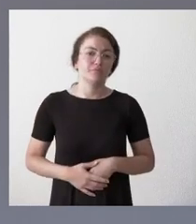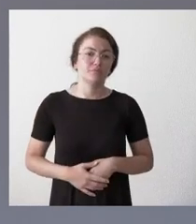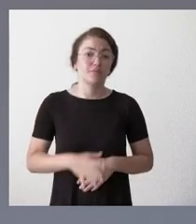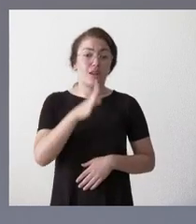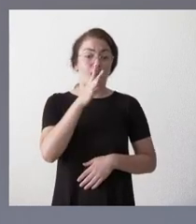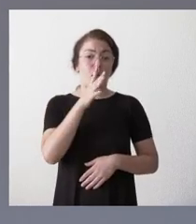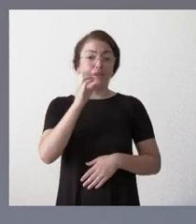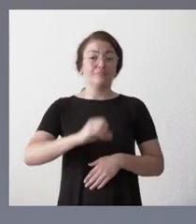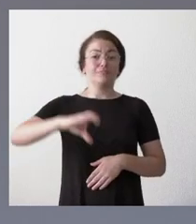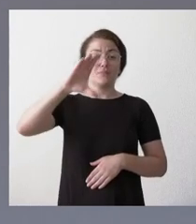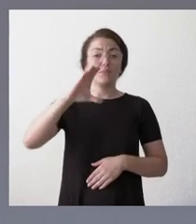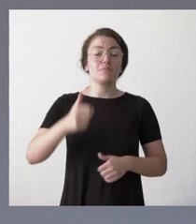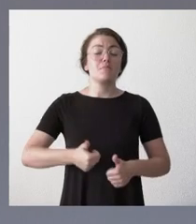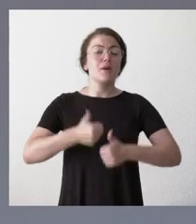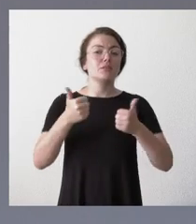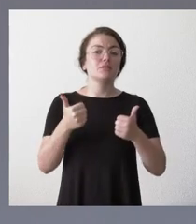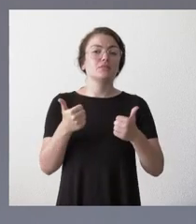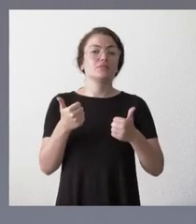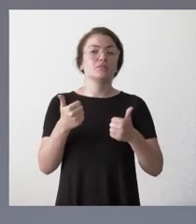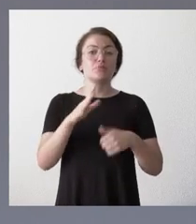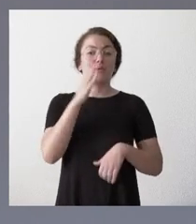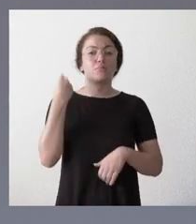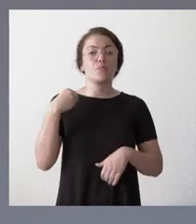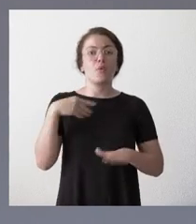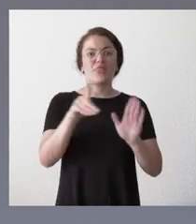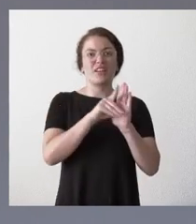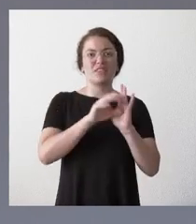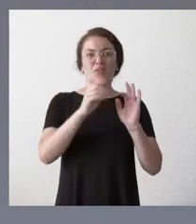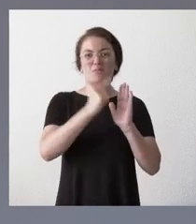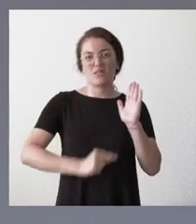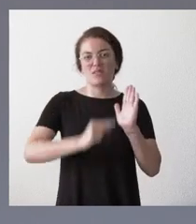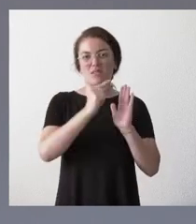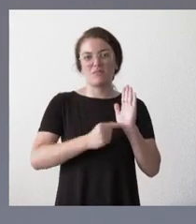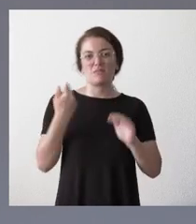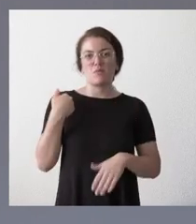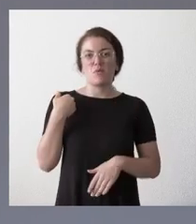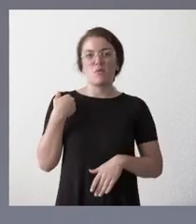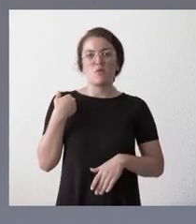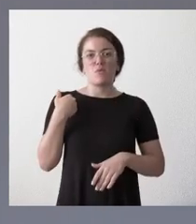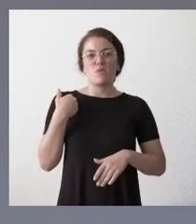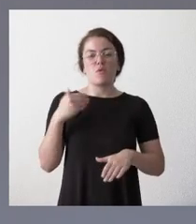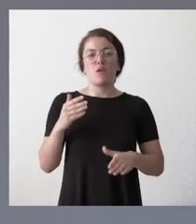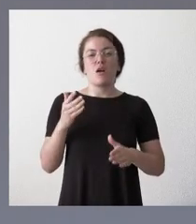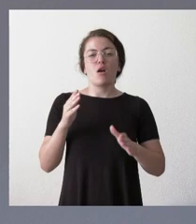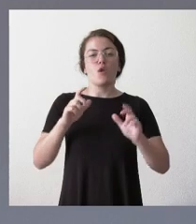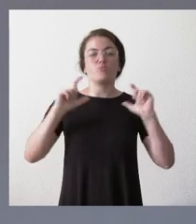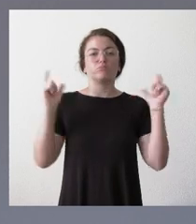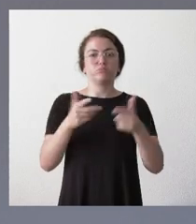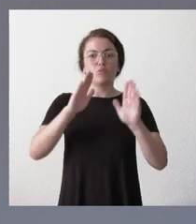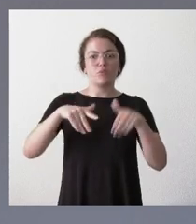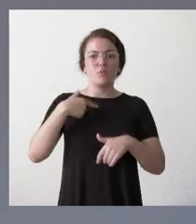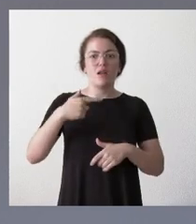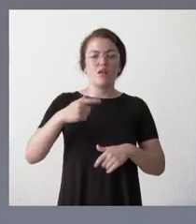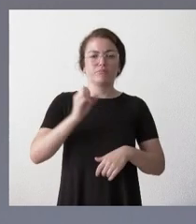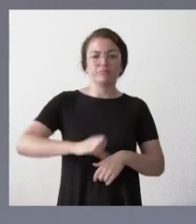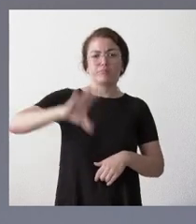normativa que aprobamos, de ese decreto de medidas que aprobamos en el último pleno, se amplió hasta algo más de